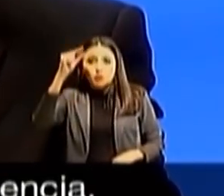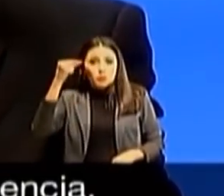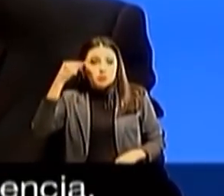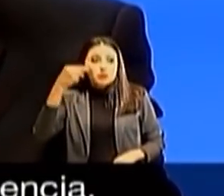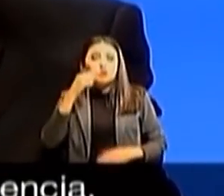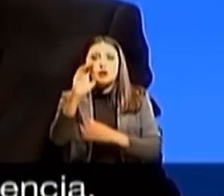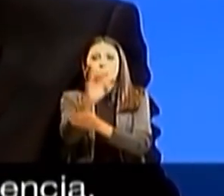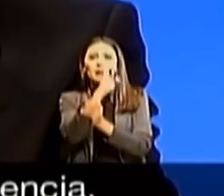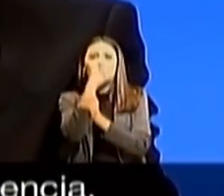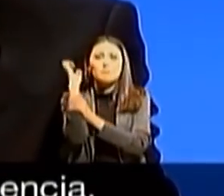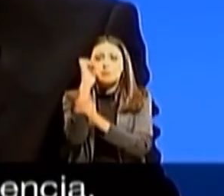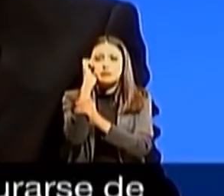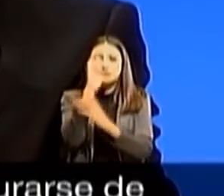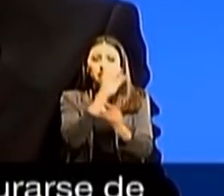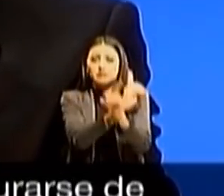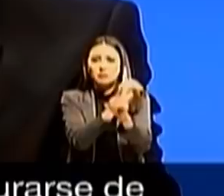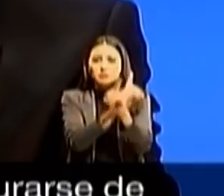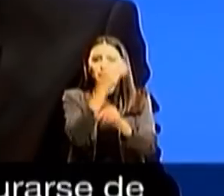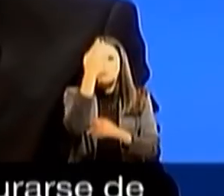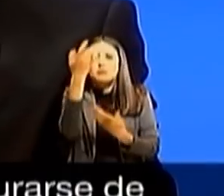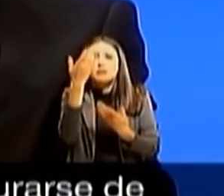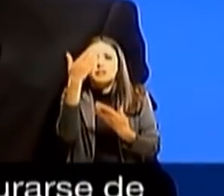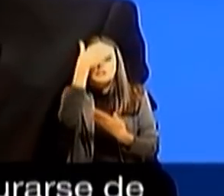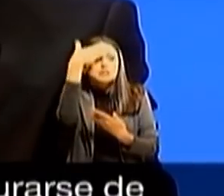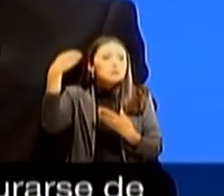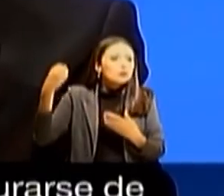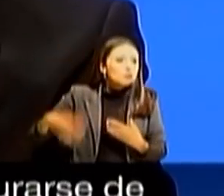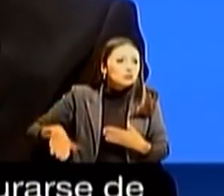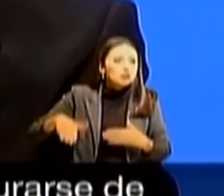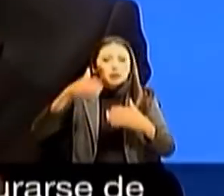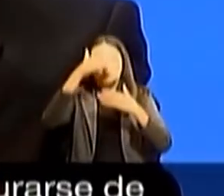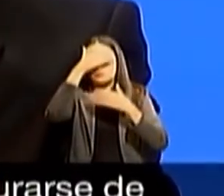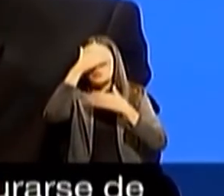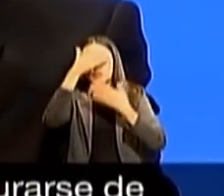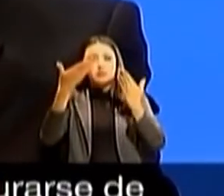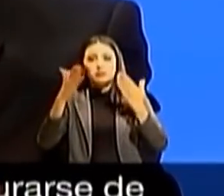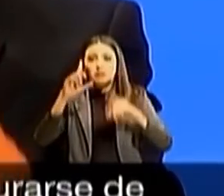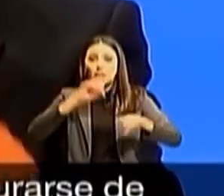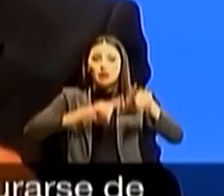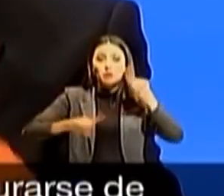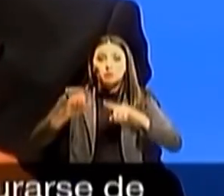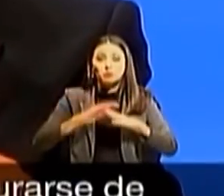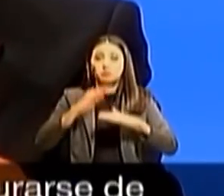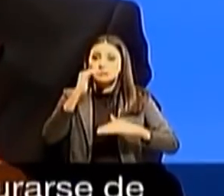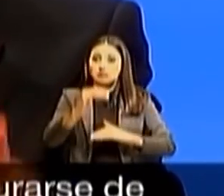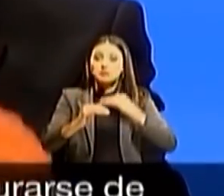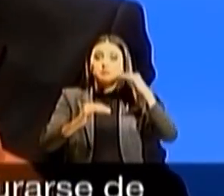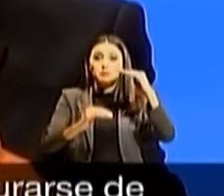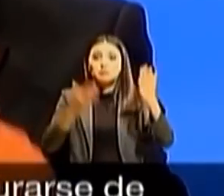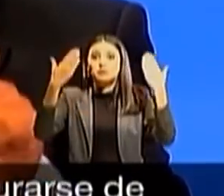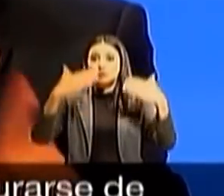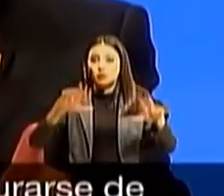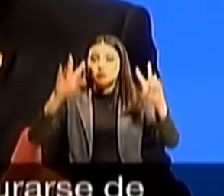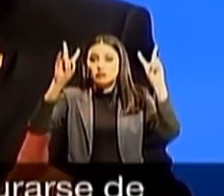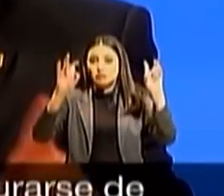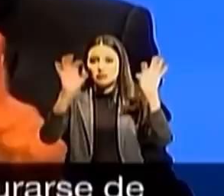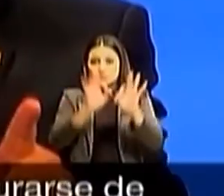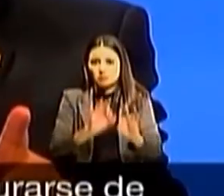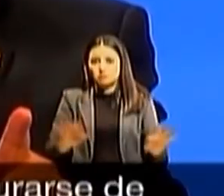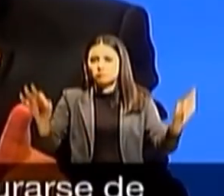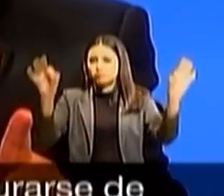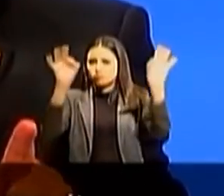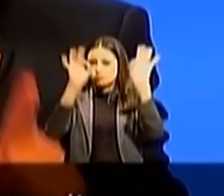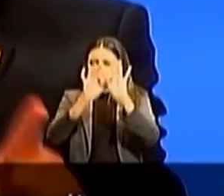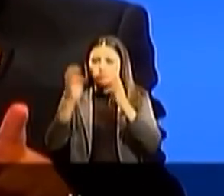emergencia la discapacidad en el Ecuador. Ese es el primer paso para asegurarse de que este tema tenga prioridad en